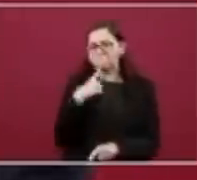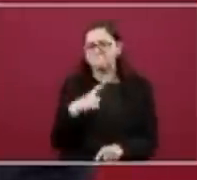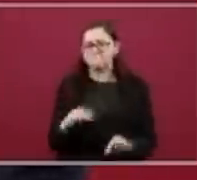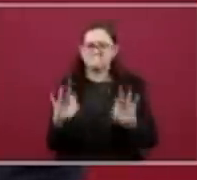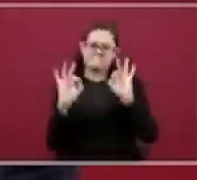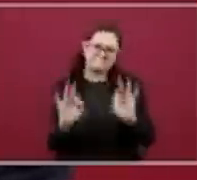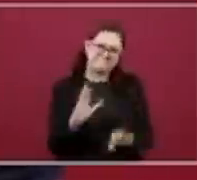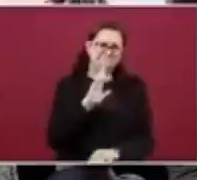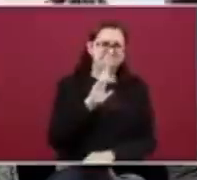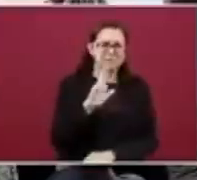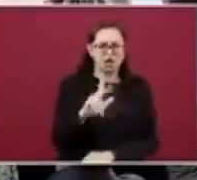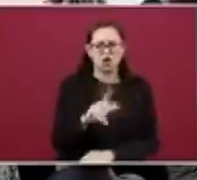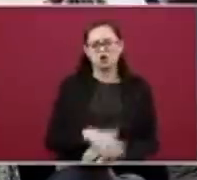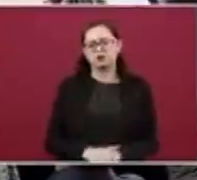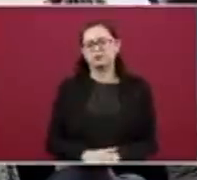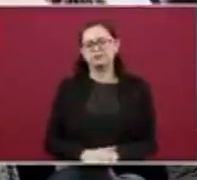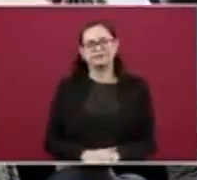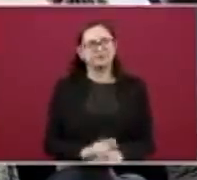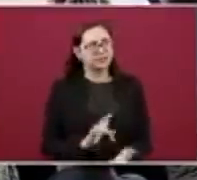apropiadas. Gracias.